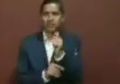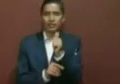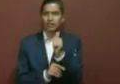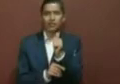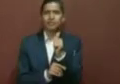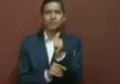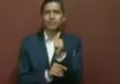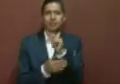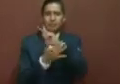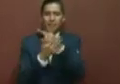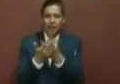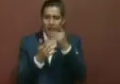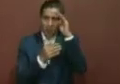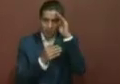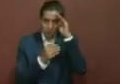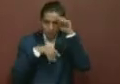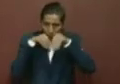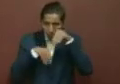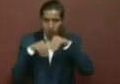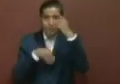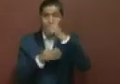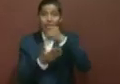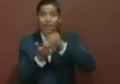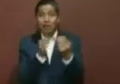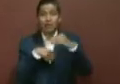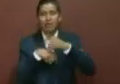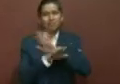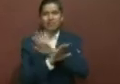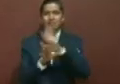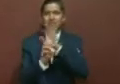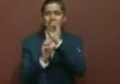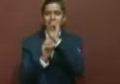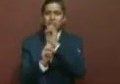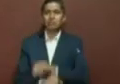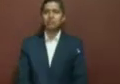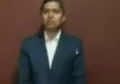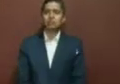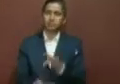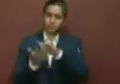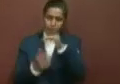No hay ningún plan de cobrar algún impuesto adicional. Gracias.